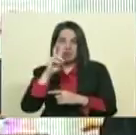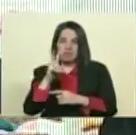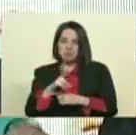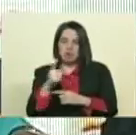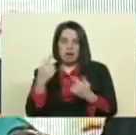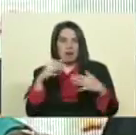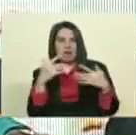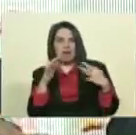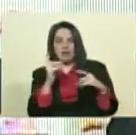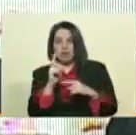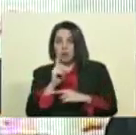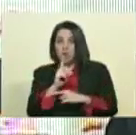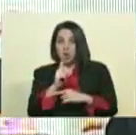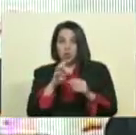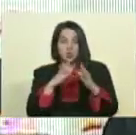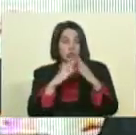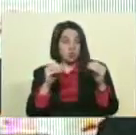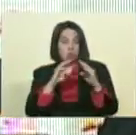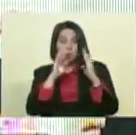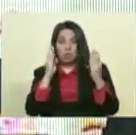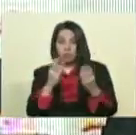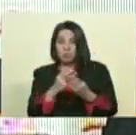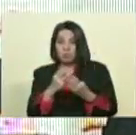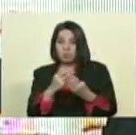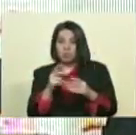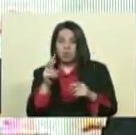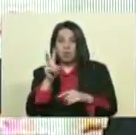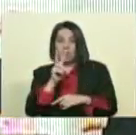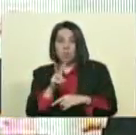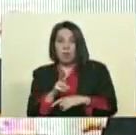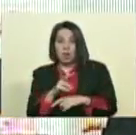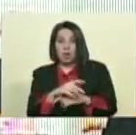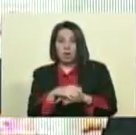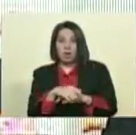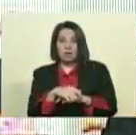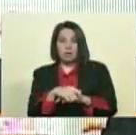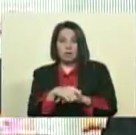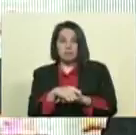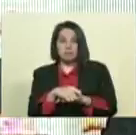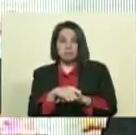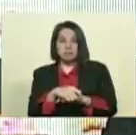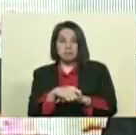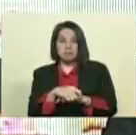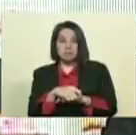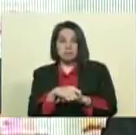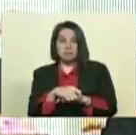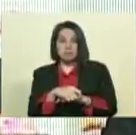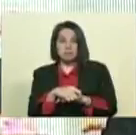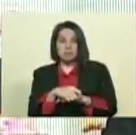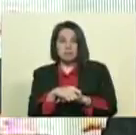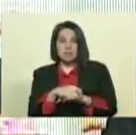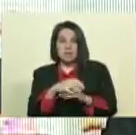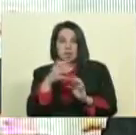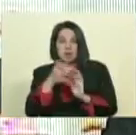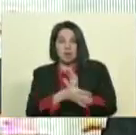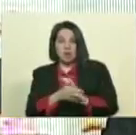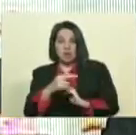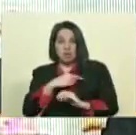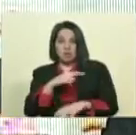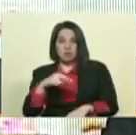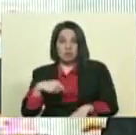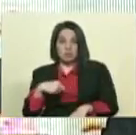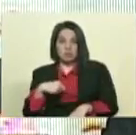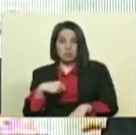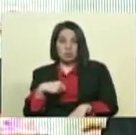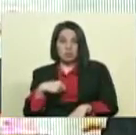mundo entero. Pero nosotros tenemos nuestros problemas y no podemos escudarnos en ninguna excusa. Tenemos que nosotros hacer que